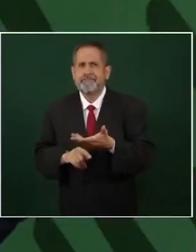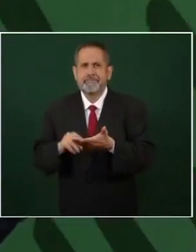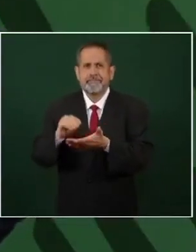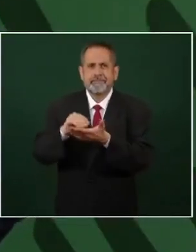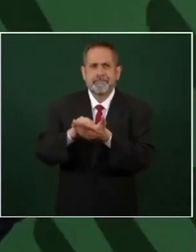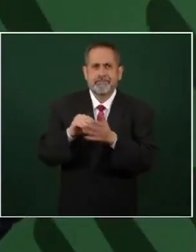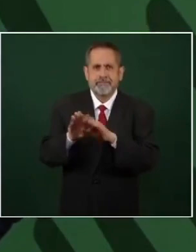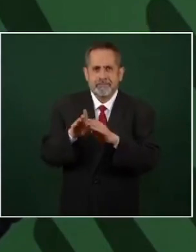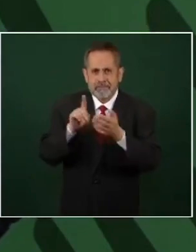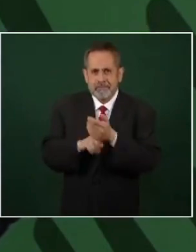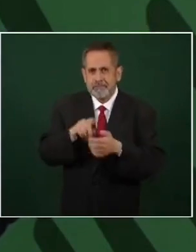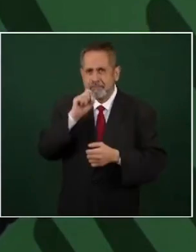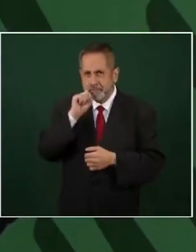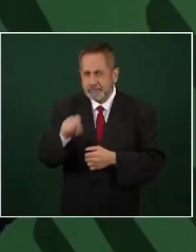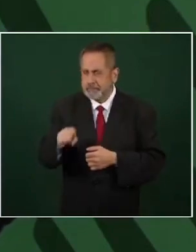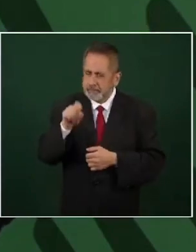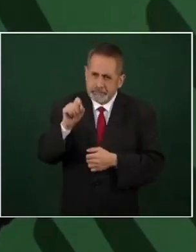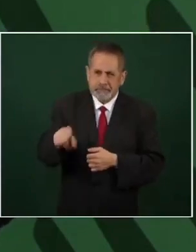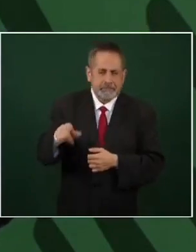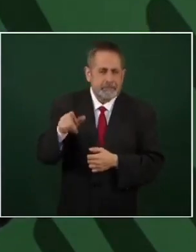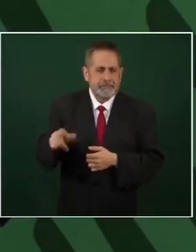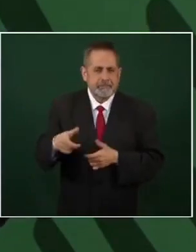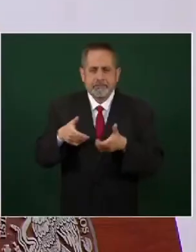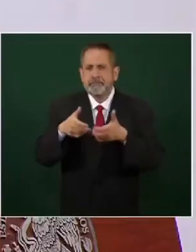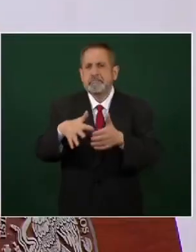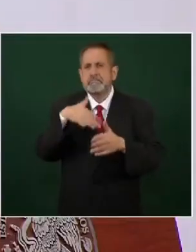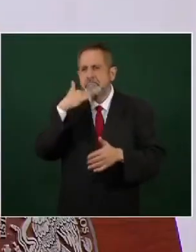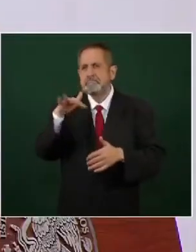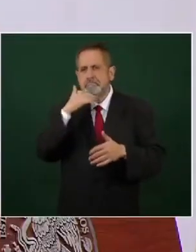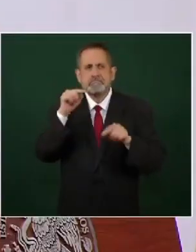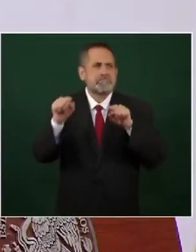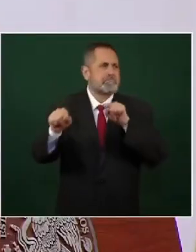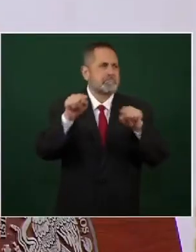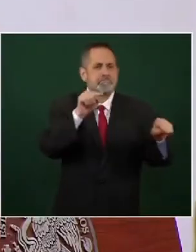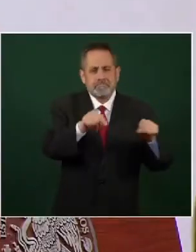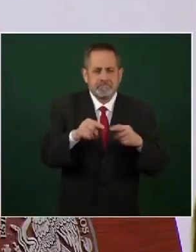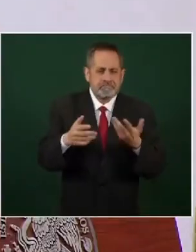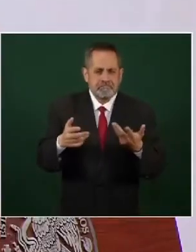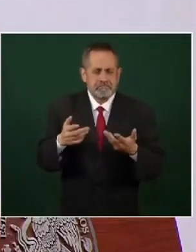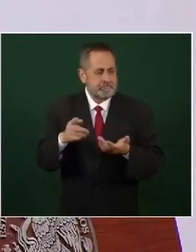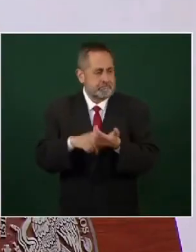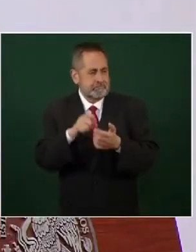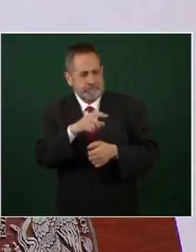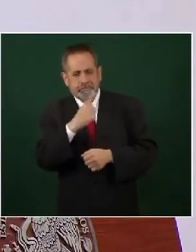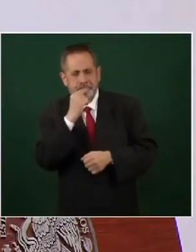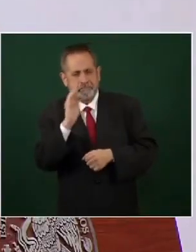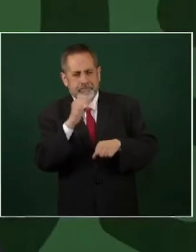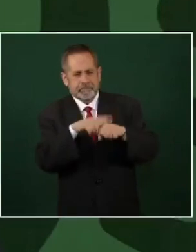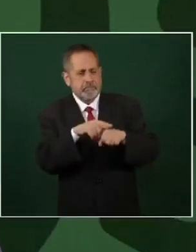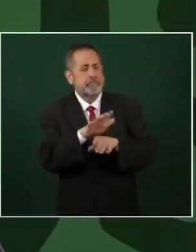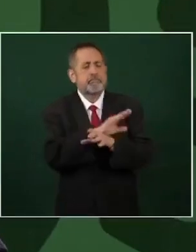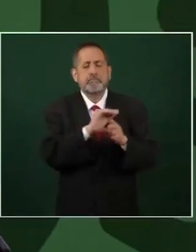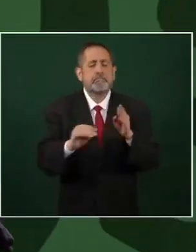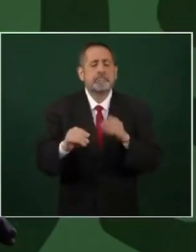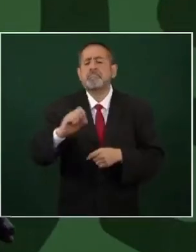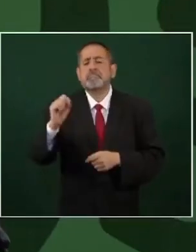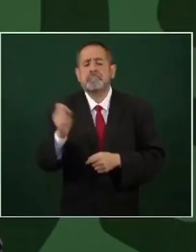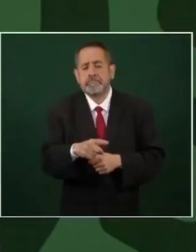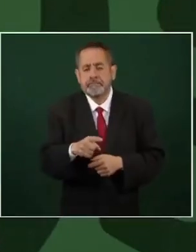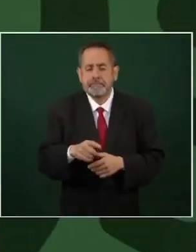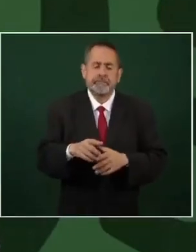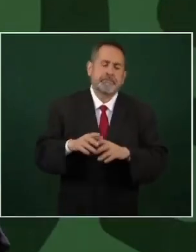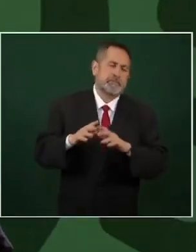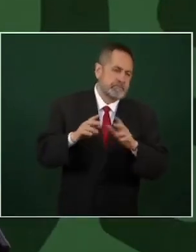seguía las mismas prácticas en las carreteras sobre la actuación de ese personal, y de ahí que con